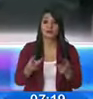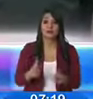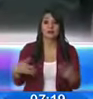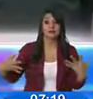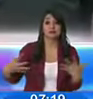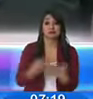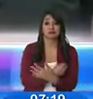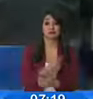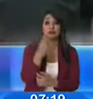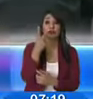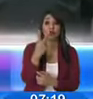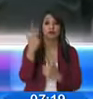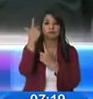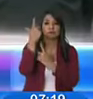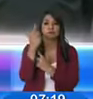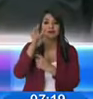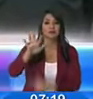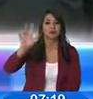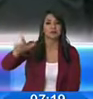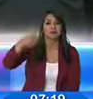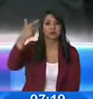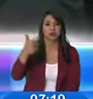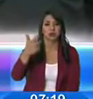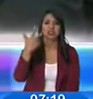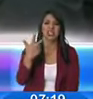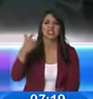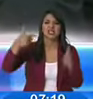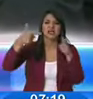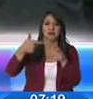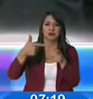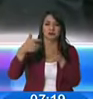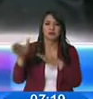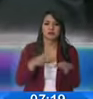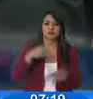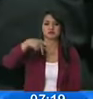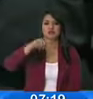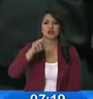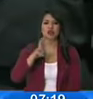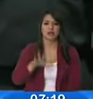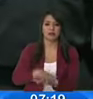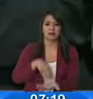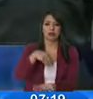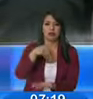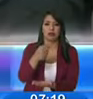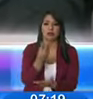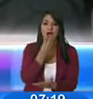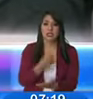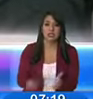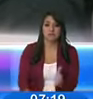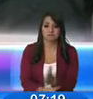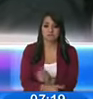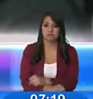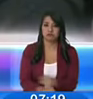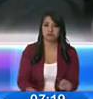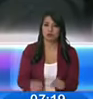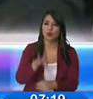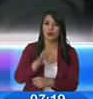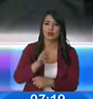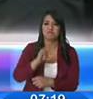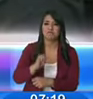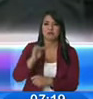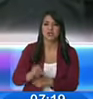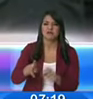2 fusiles, 5 pistolas, 3 revólveres, pentolita, granadas de 40 milímetros,